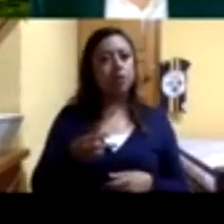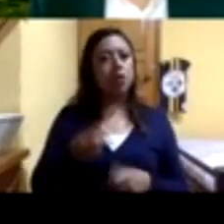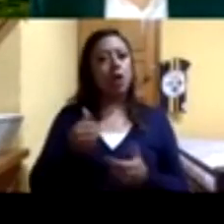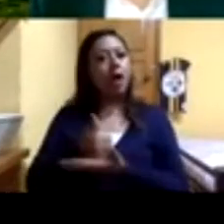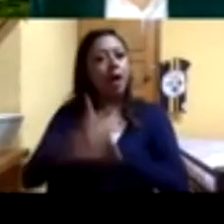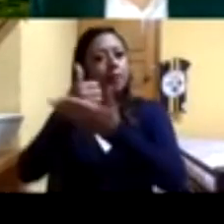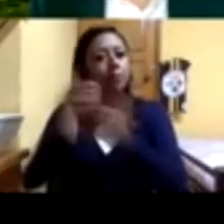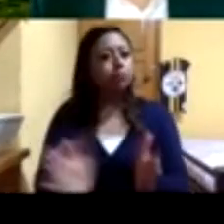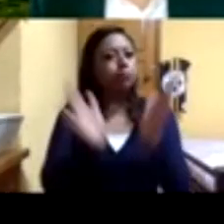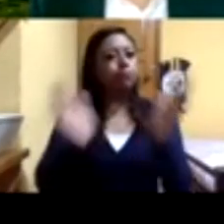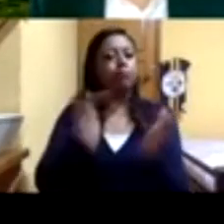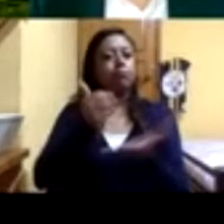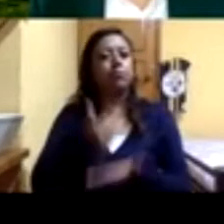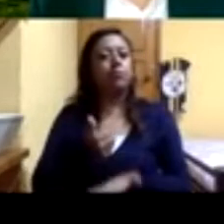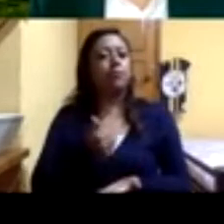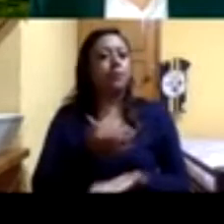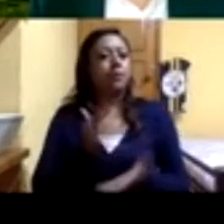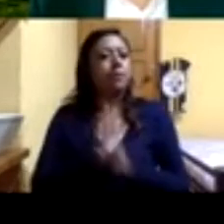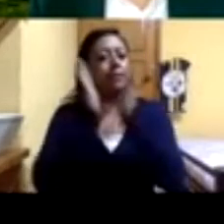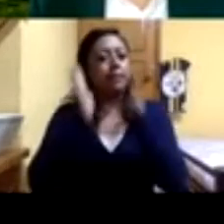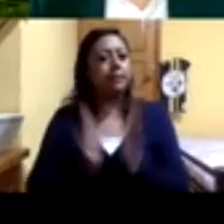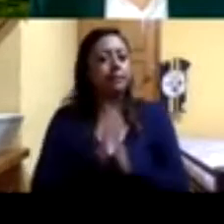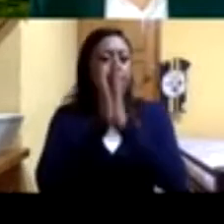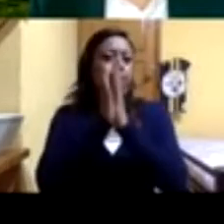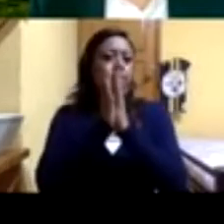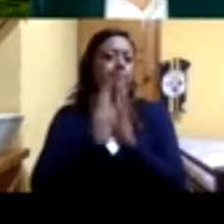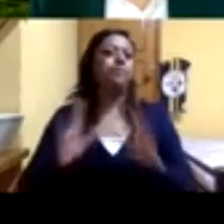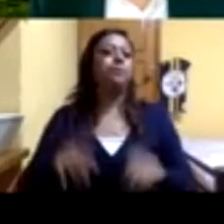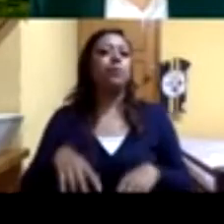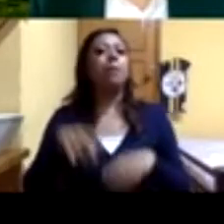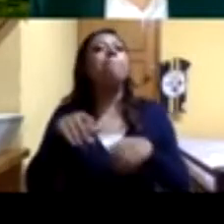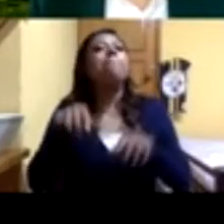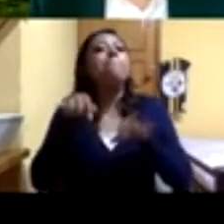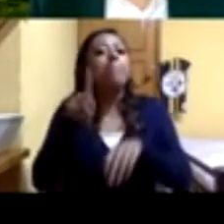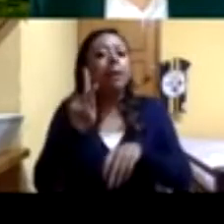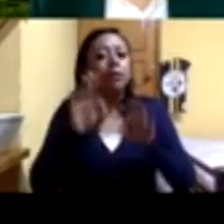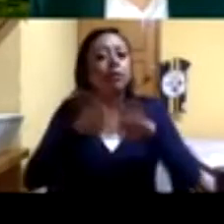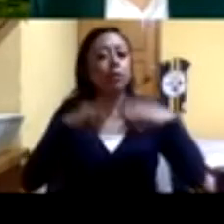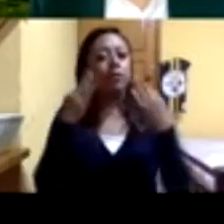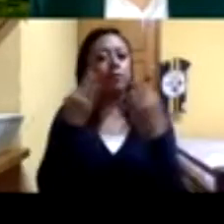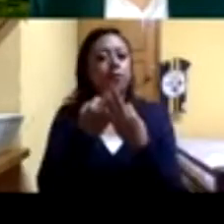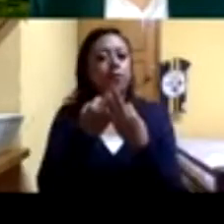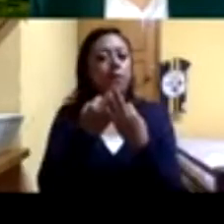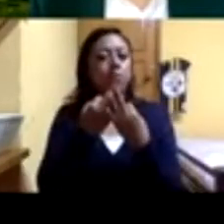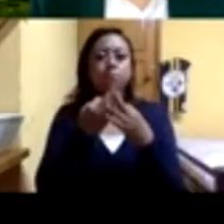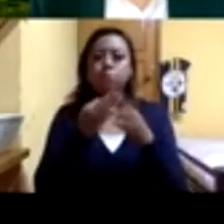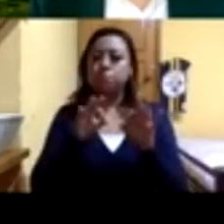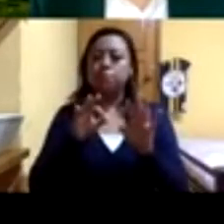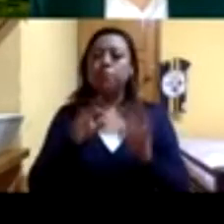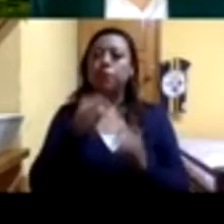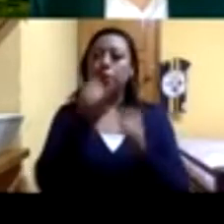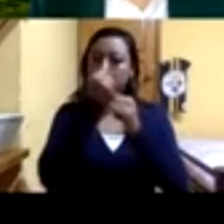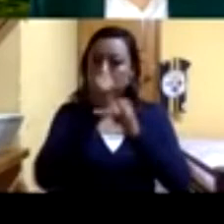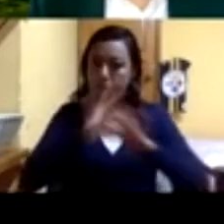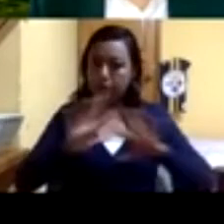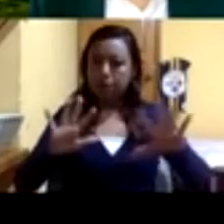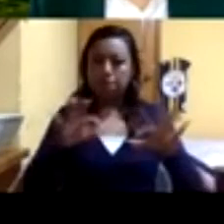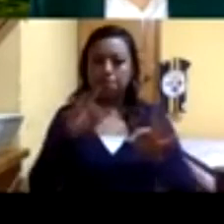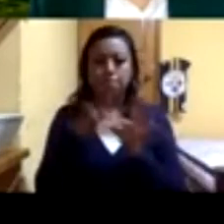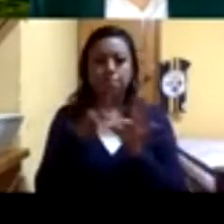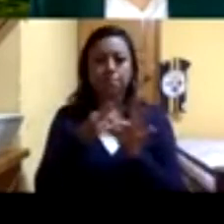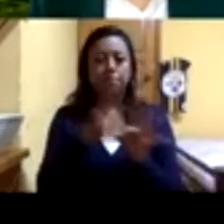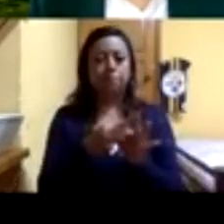manera informada. Estoy segura que este taller va a lograr su objetivo y tendrá bastante